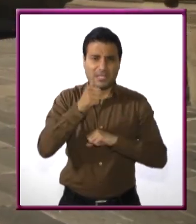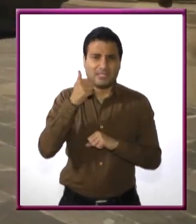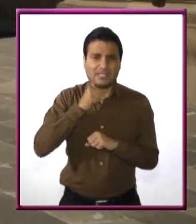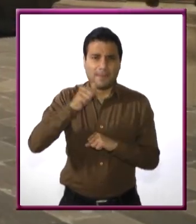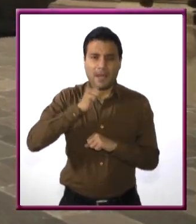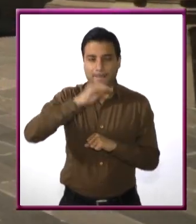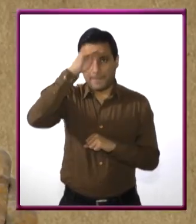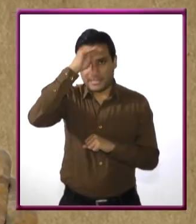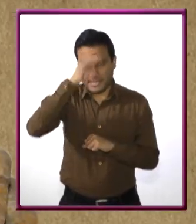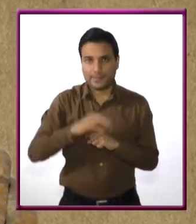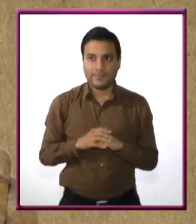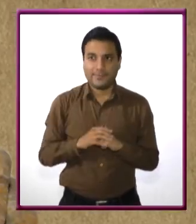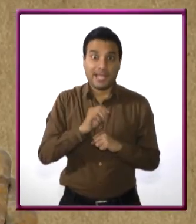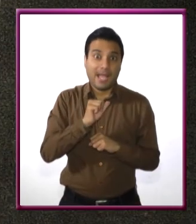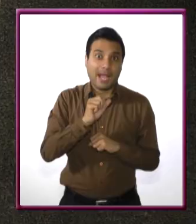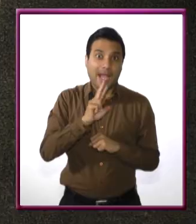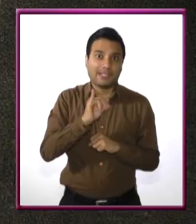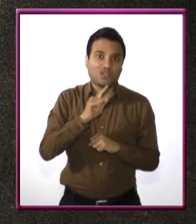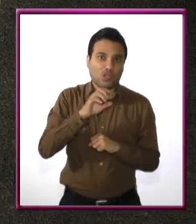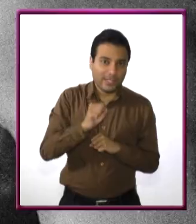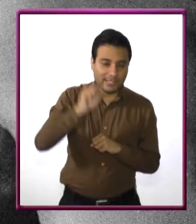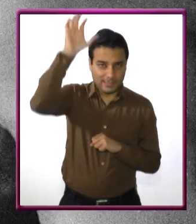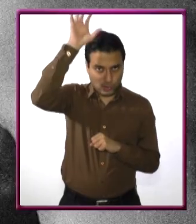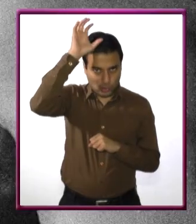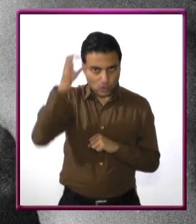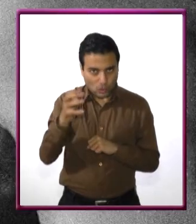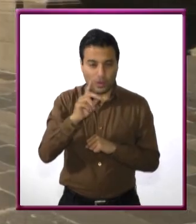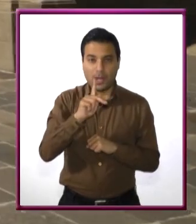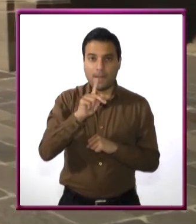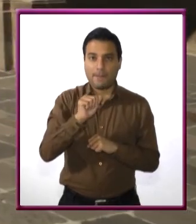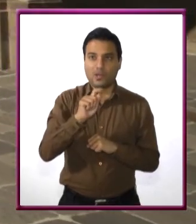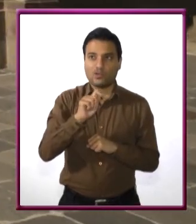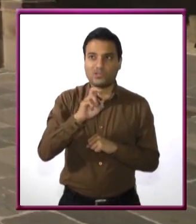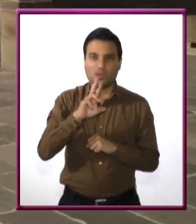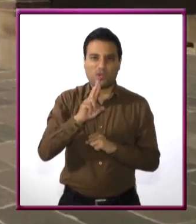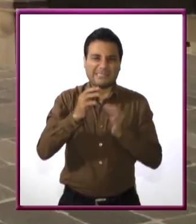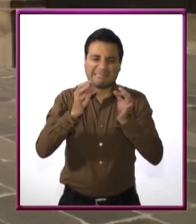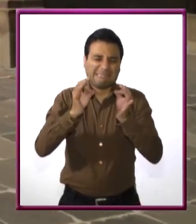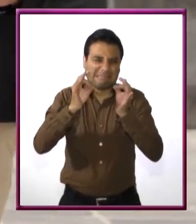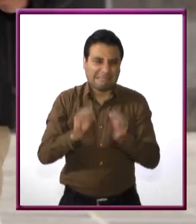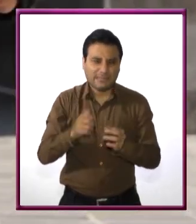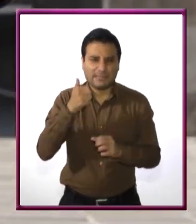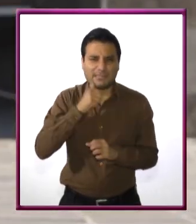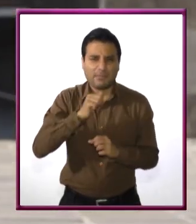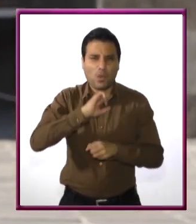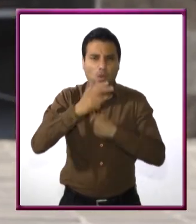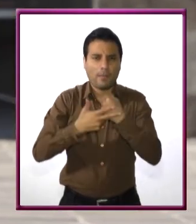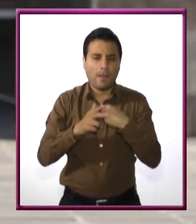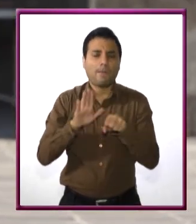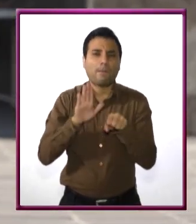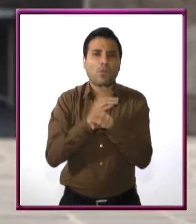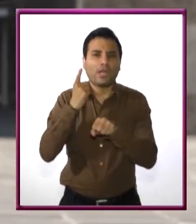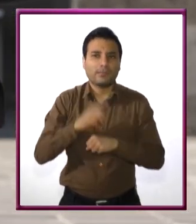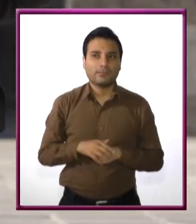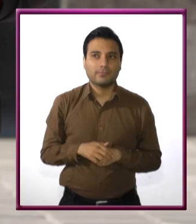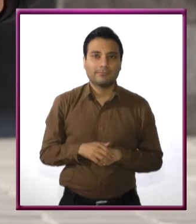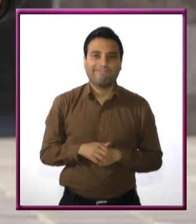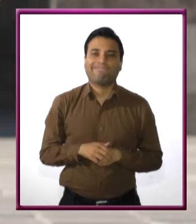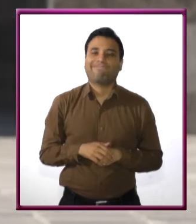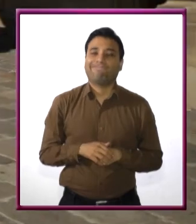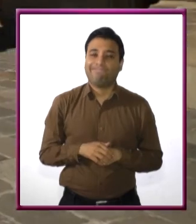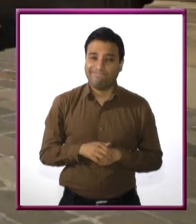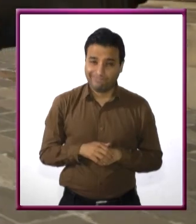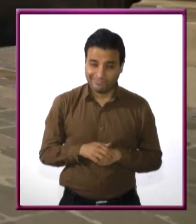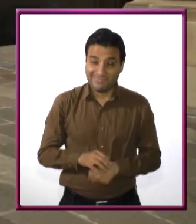ciencia pensamos solo en Aristóteles, en Newton, en Pasteur? ¡Puro señor europeo! Uy, amiga, eso amerita otro